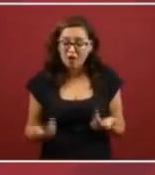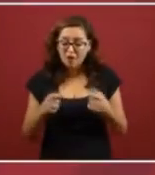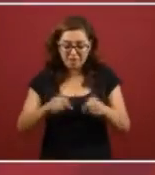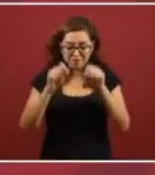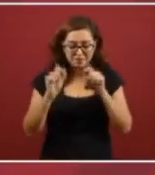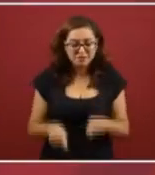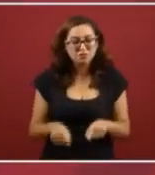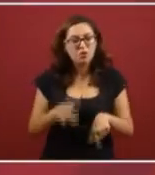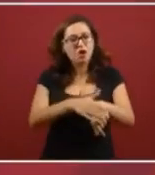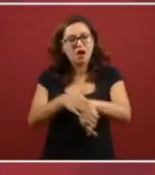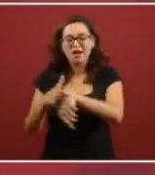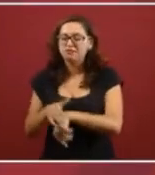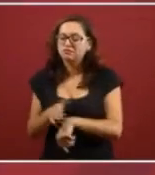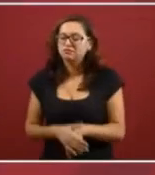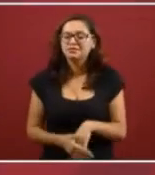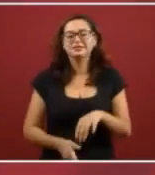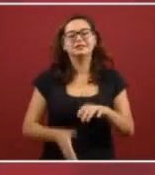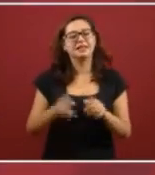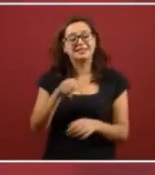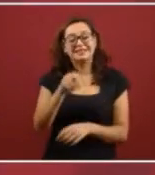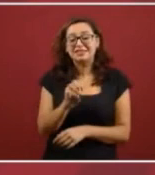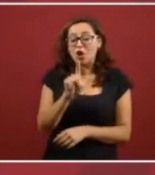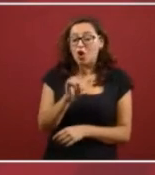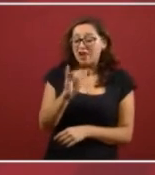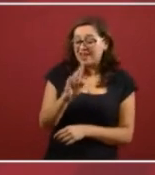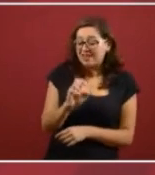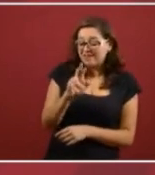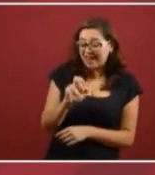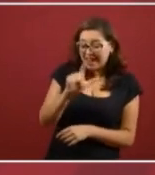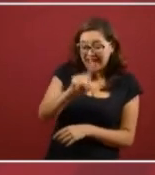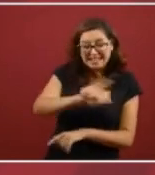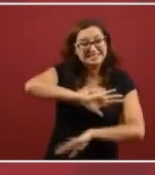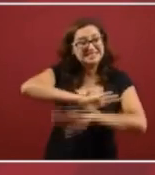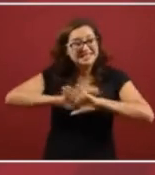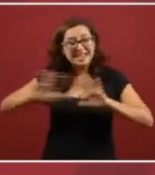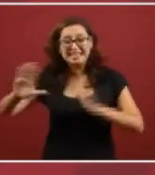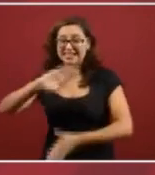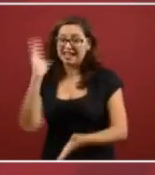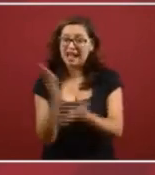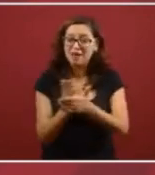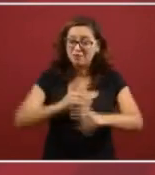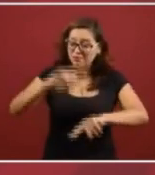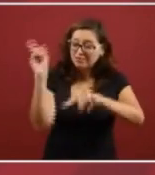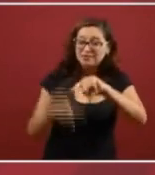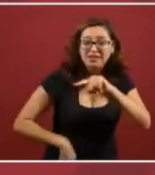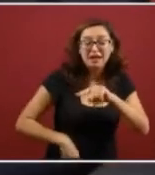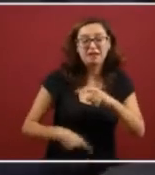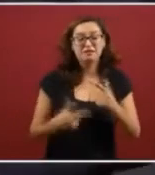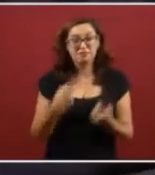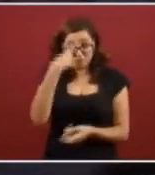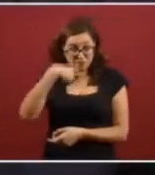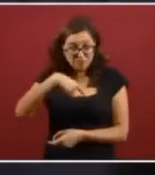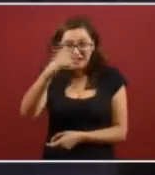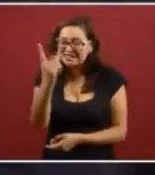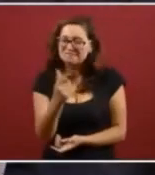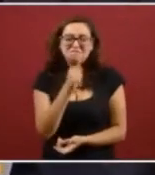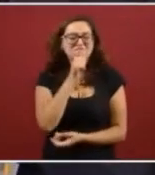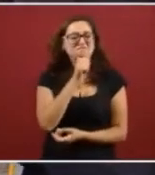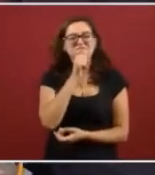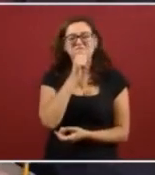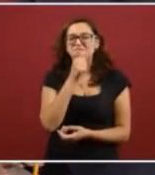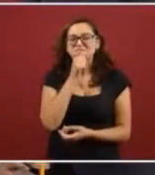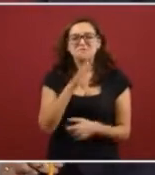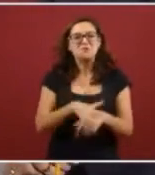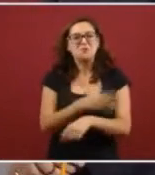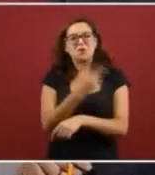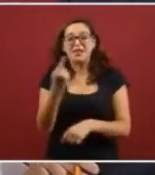política neoliberal. Y no es fácil porque fueron 36 años. And it's not easy because it was 36 ¿Qué years. ¿Qué pasaba en el gobierno? What was